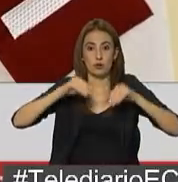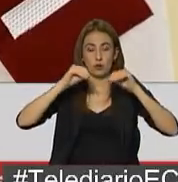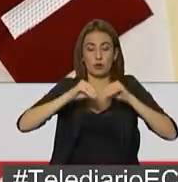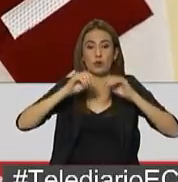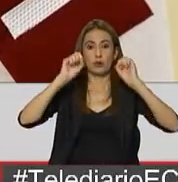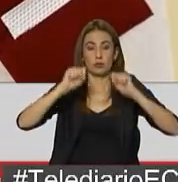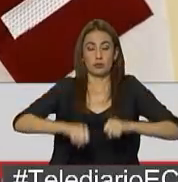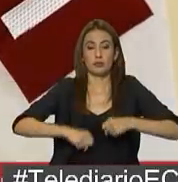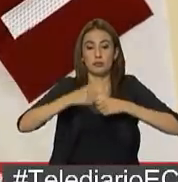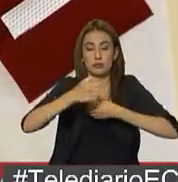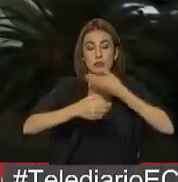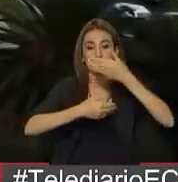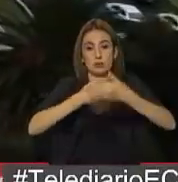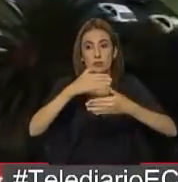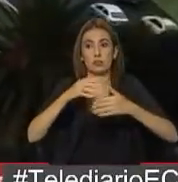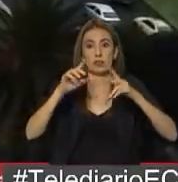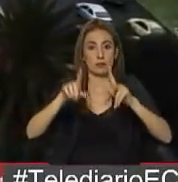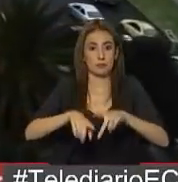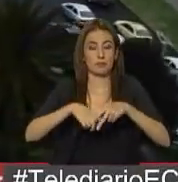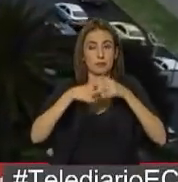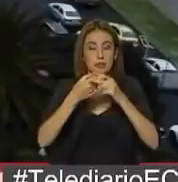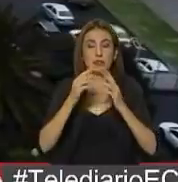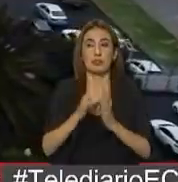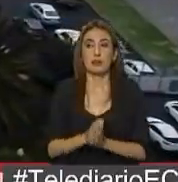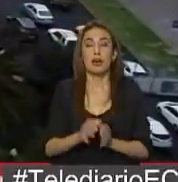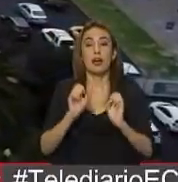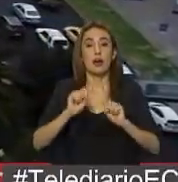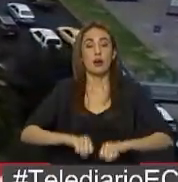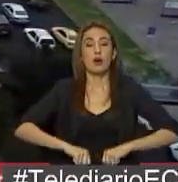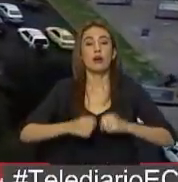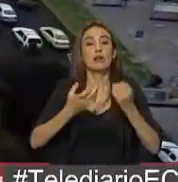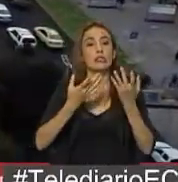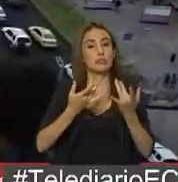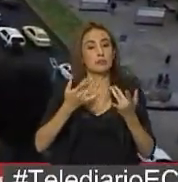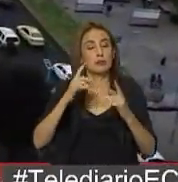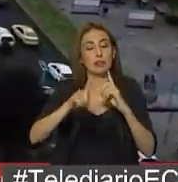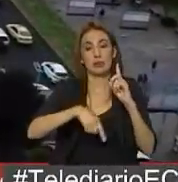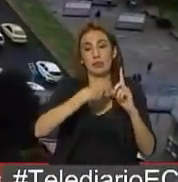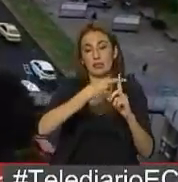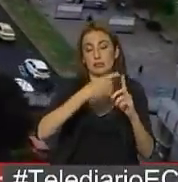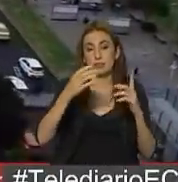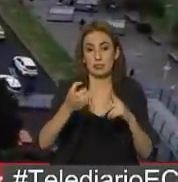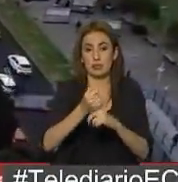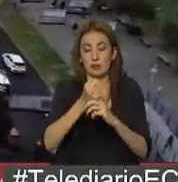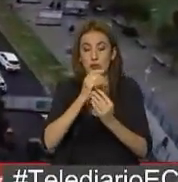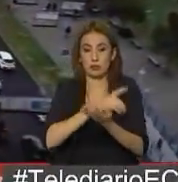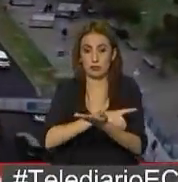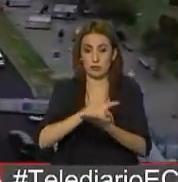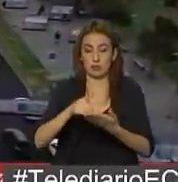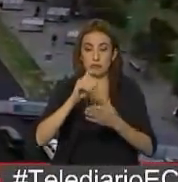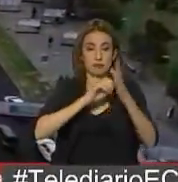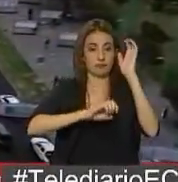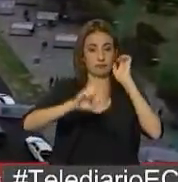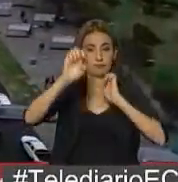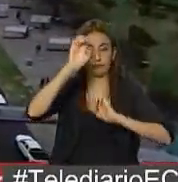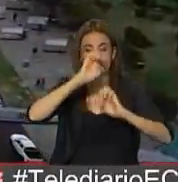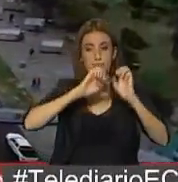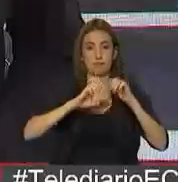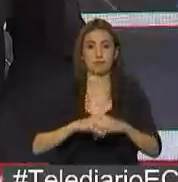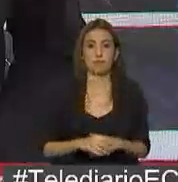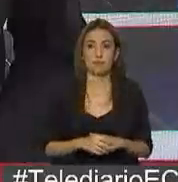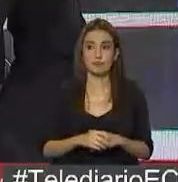número de funcionarios que ingresaría. Por ello se esperará esta semana para realizar una nueva evaluación. Alex Llanos, Ecuador